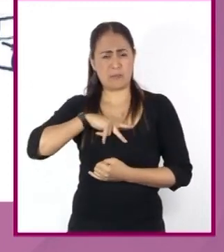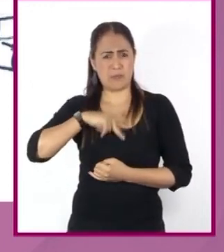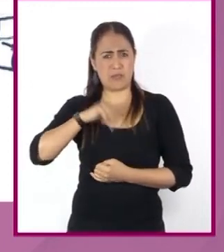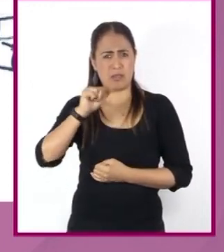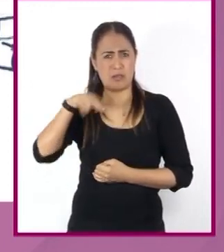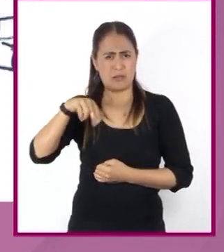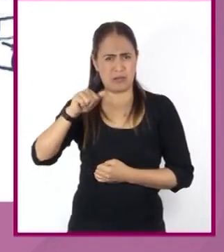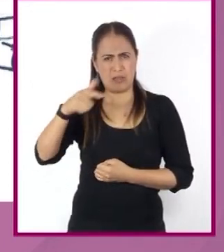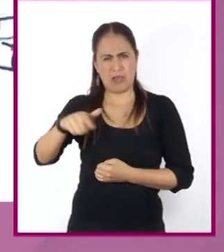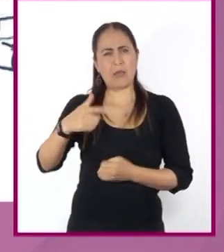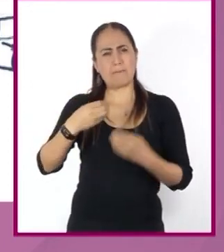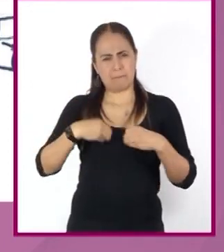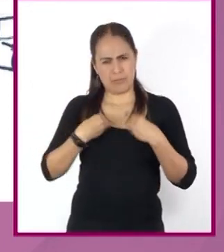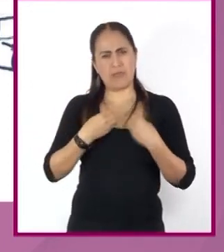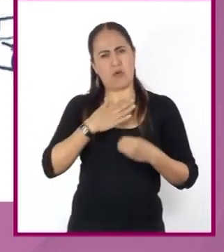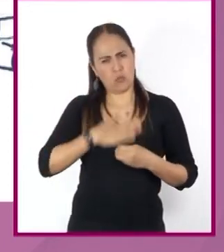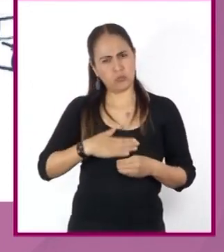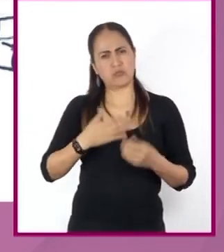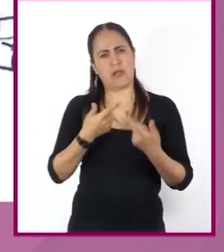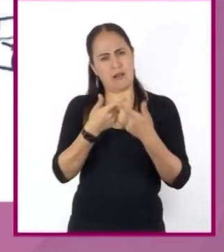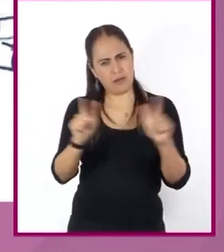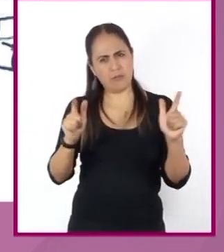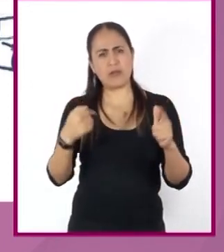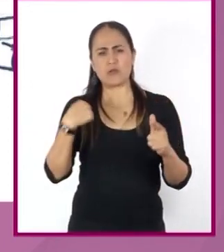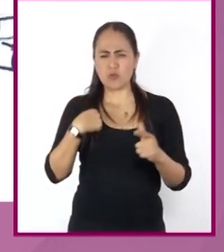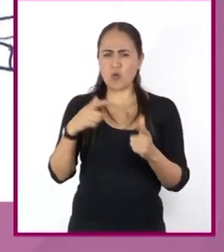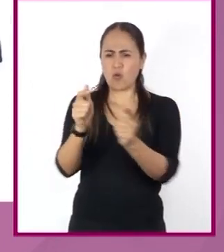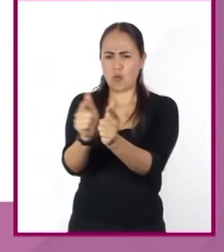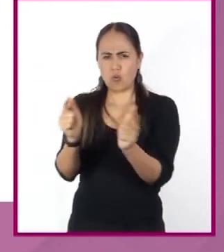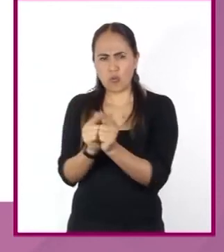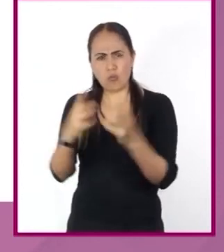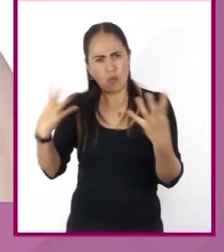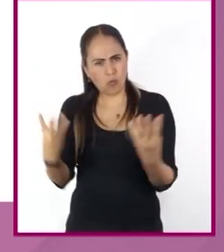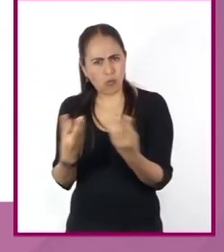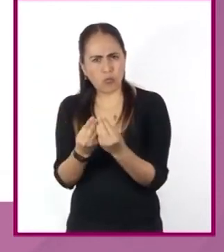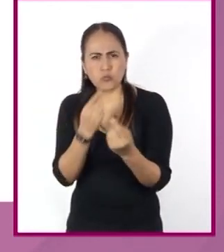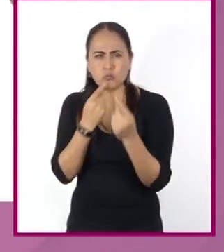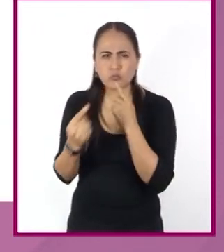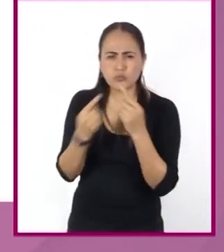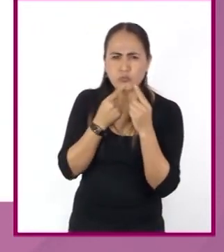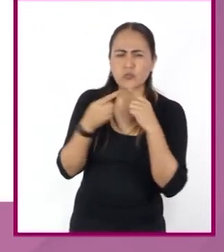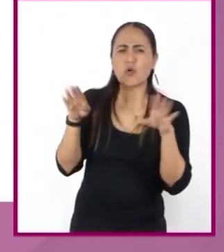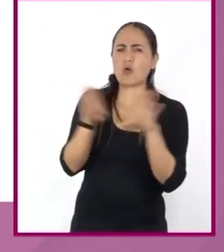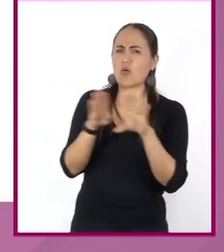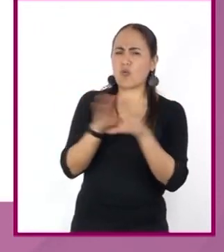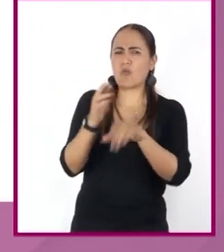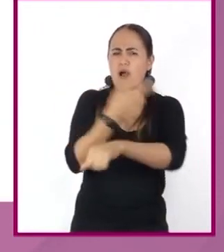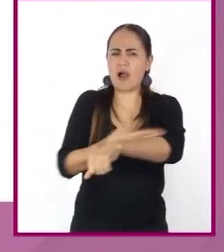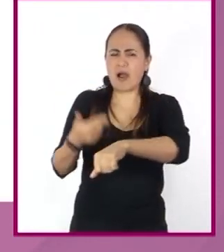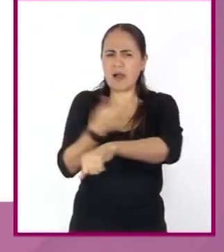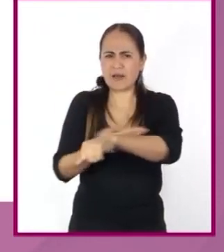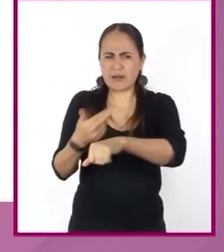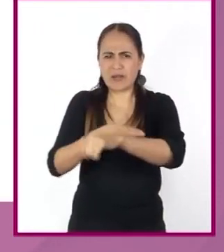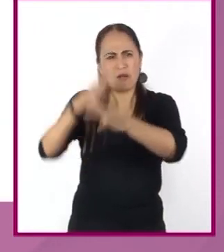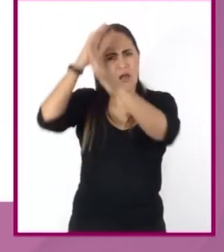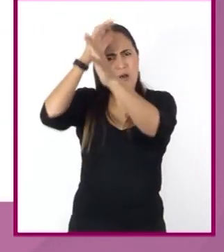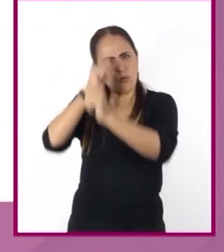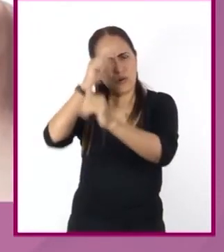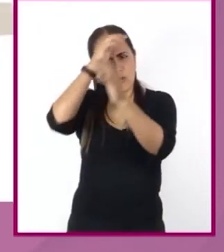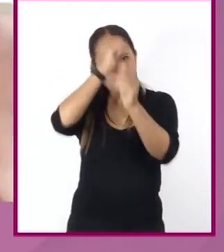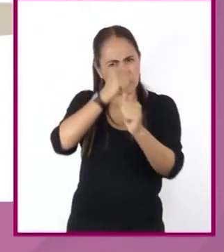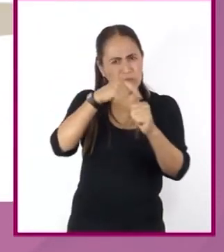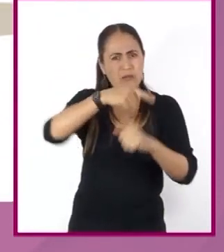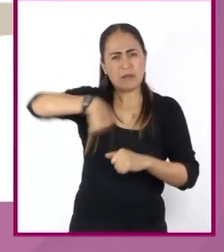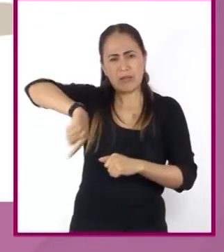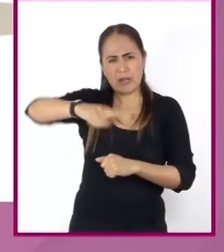y libertad, decidí luchar al lado de otros colonos. Para organizarnos, intercambiar ideas y tomar acuerdos, los